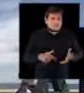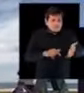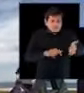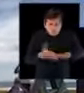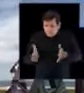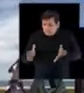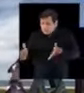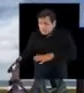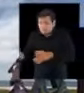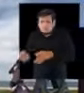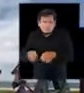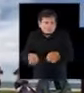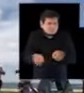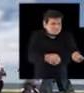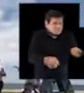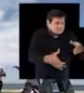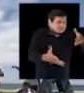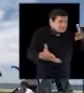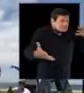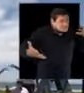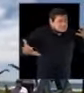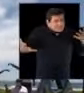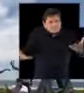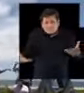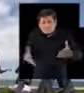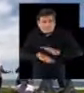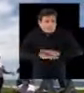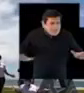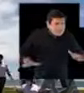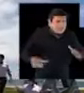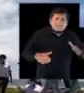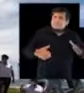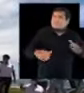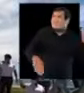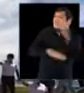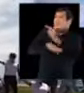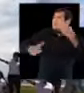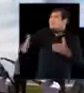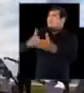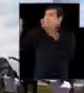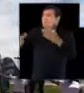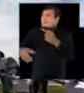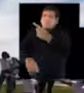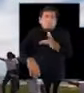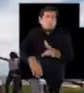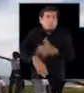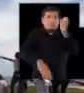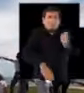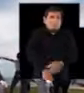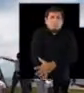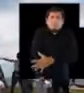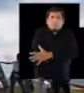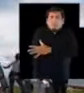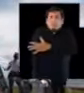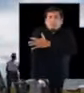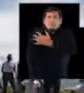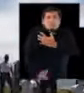Cuántas miradas Cuántas tienen que apagar Para reaccionar Para